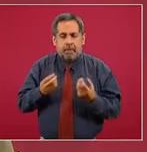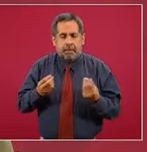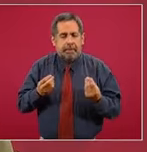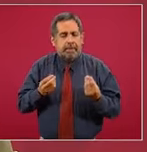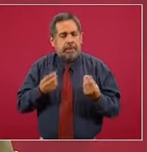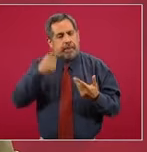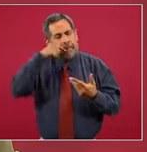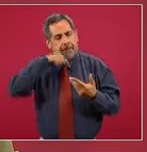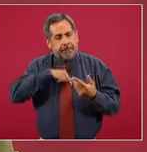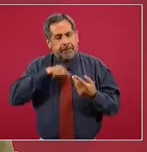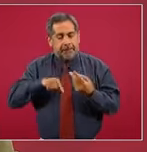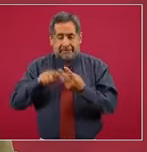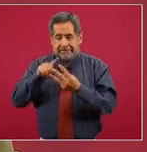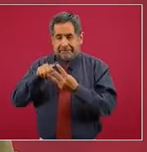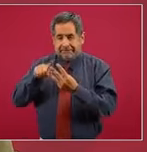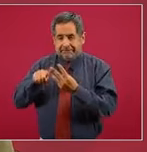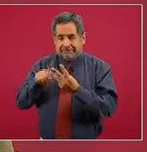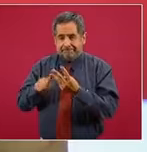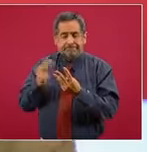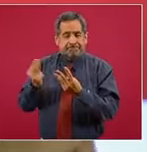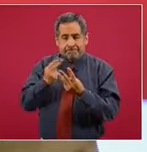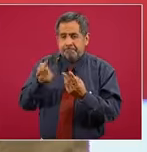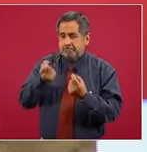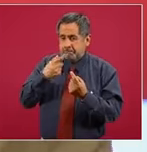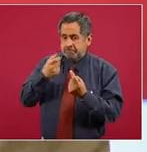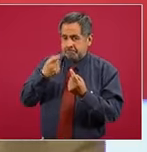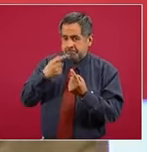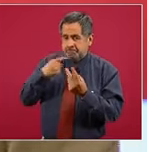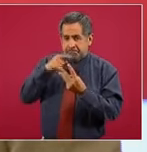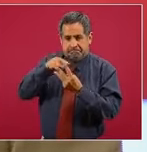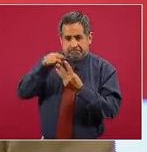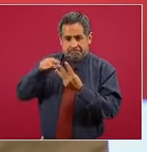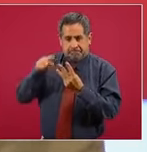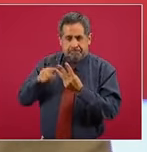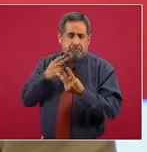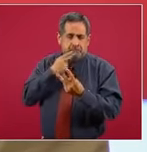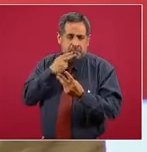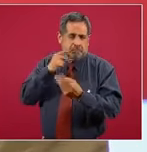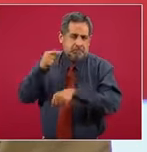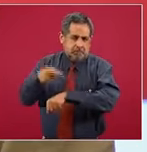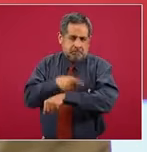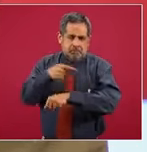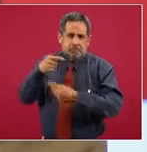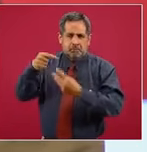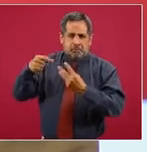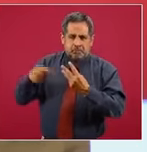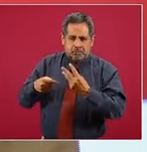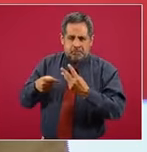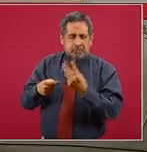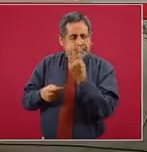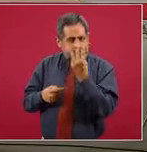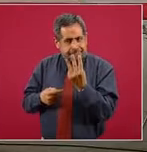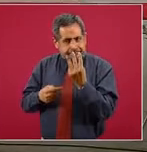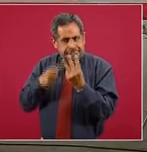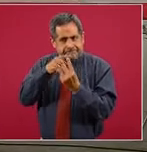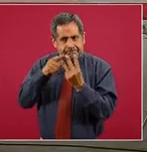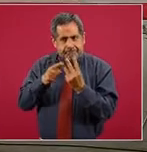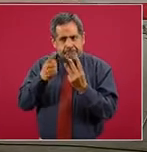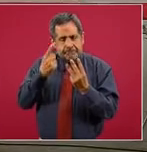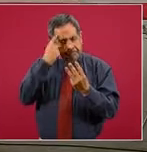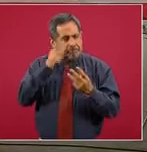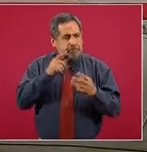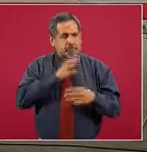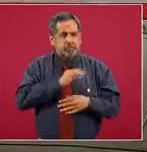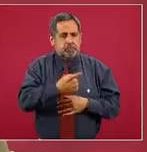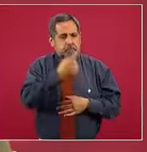de medicamentos que se tienen que usar de manera armónica para poder tener a un paciente intubado